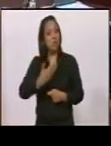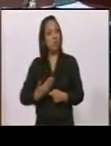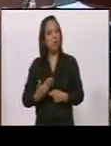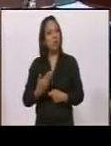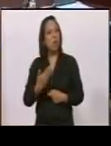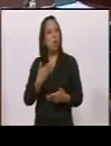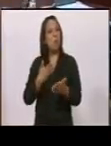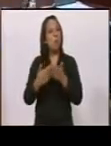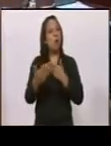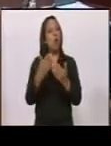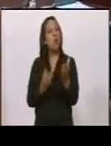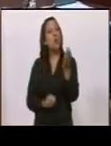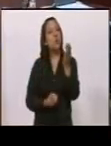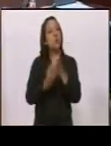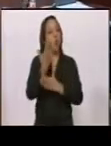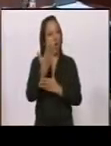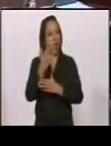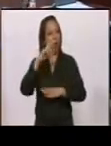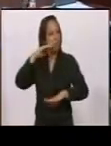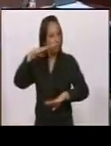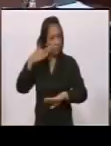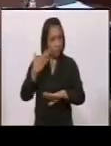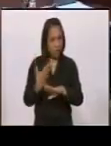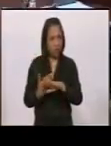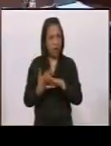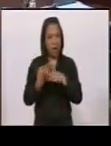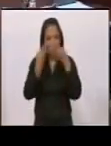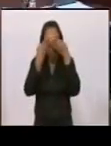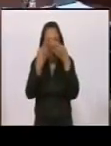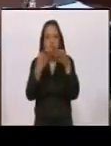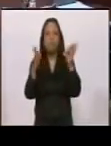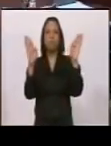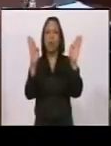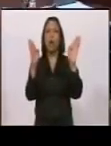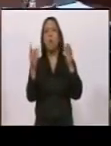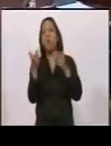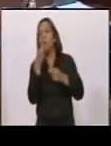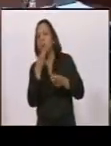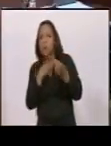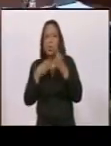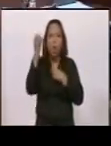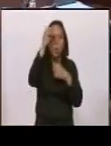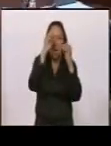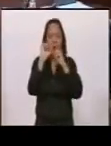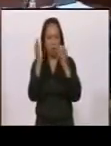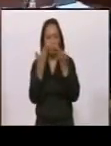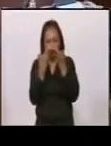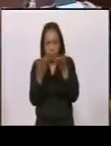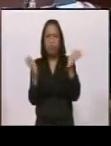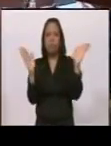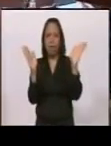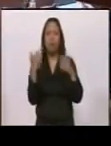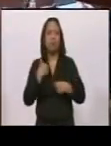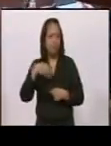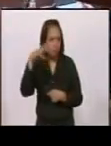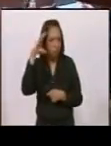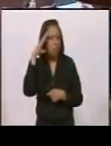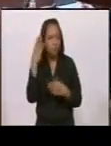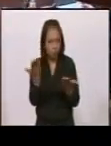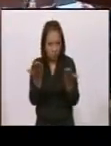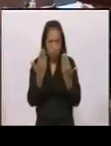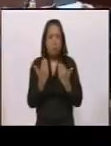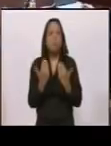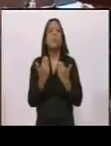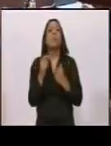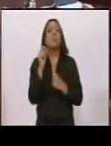moderna, responsable, abierta a la crítica, dispuesta a escuchar y a